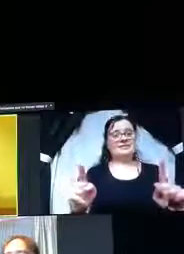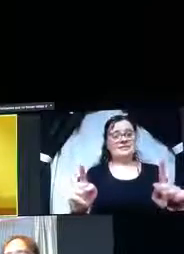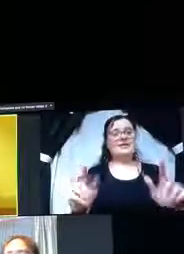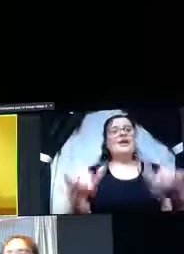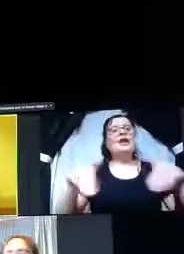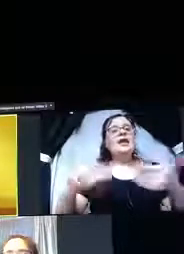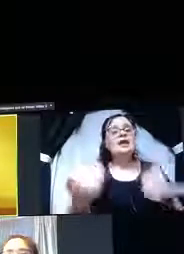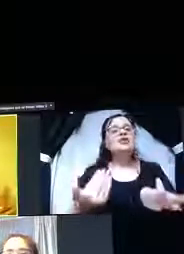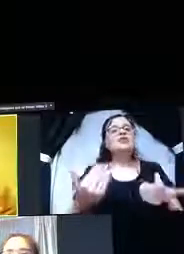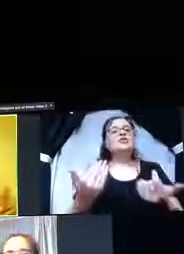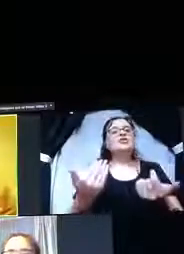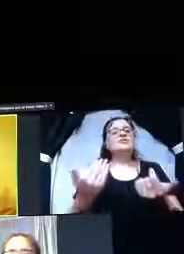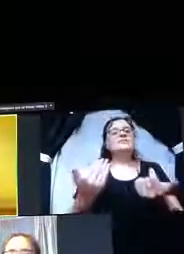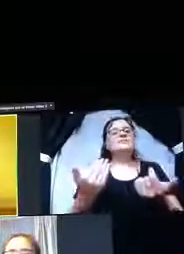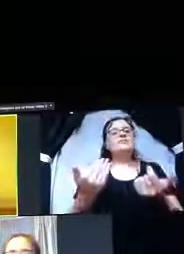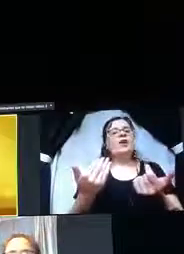¿sí?